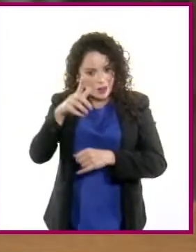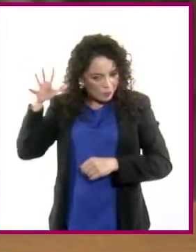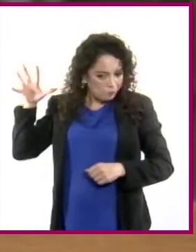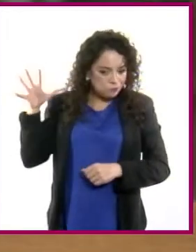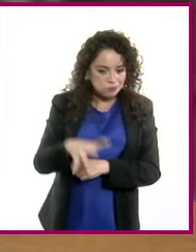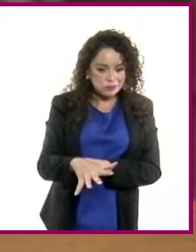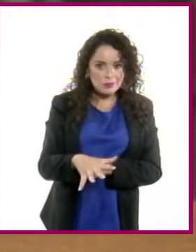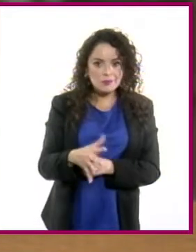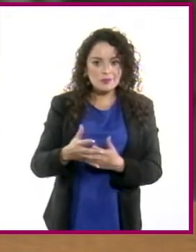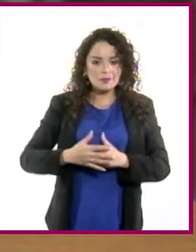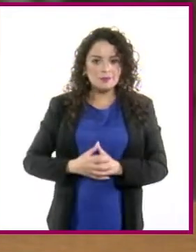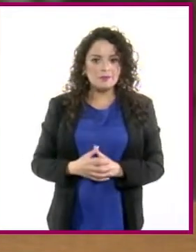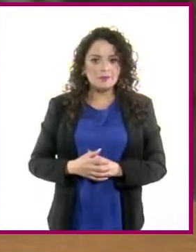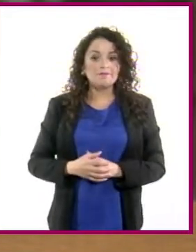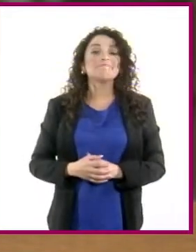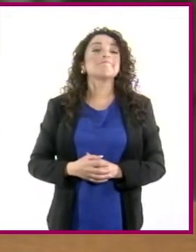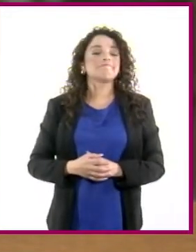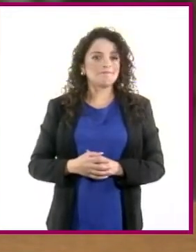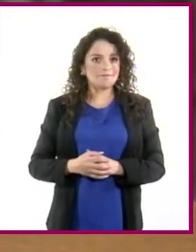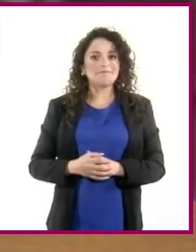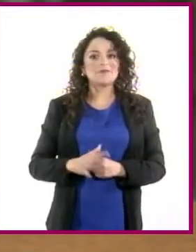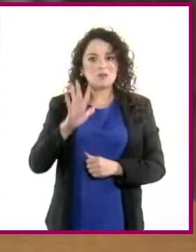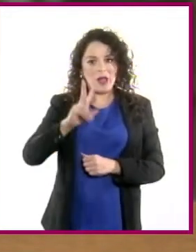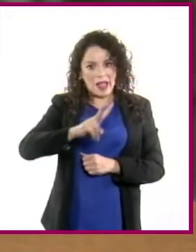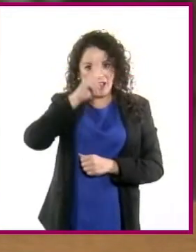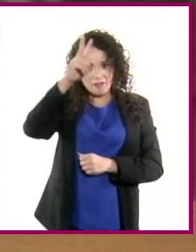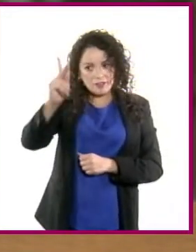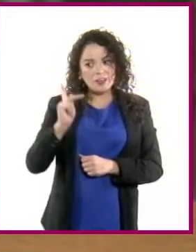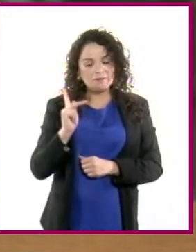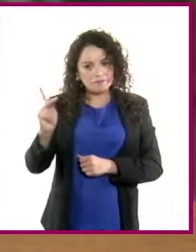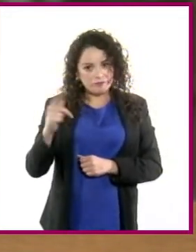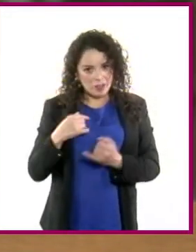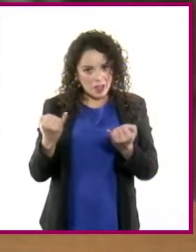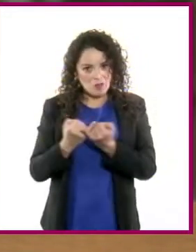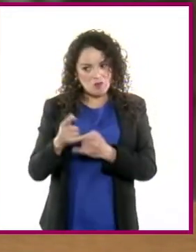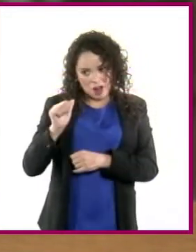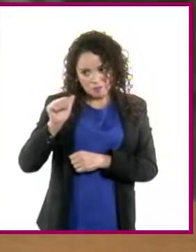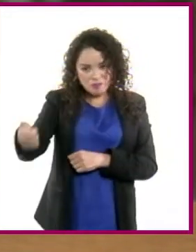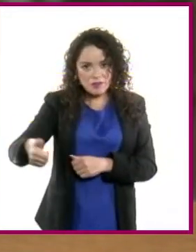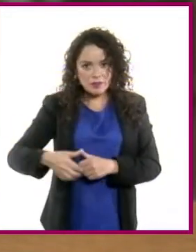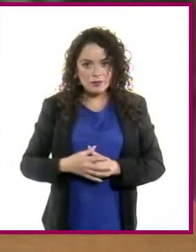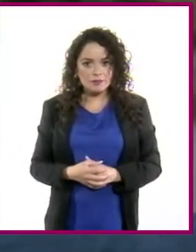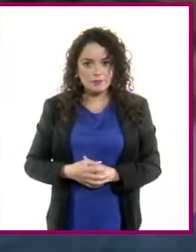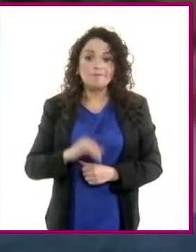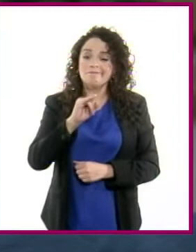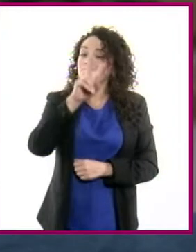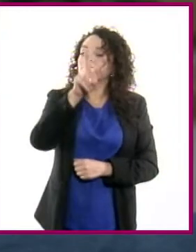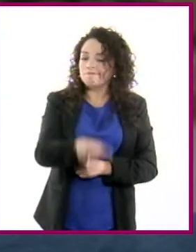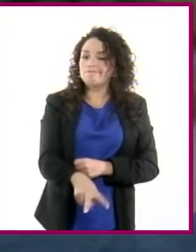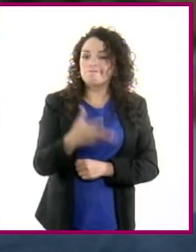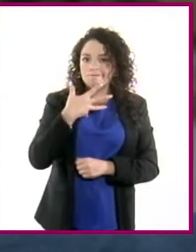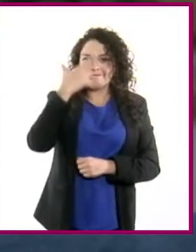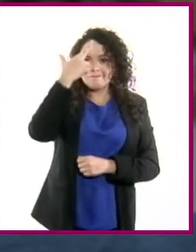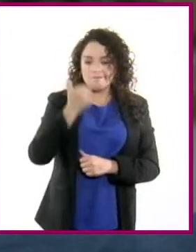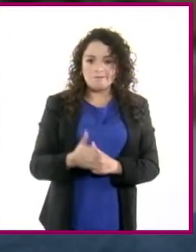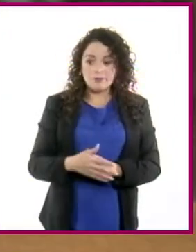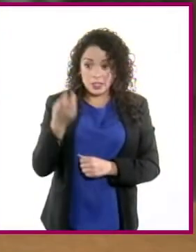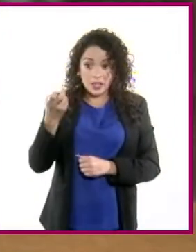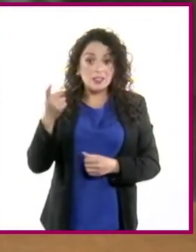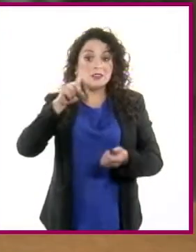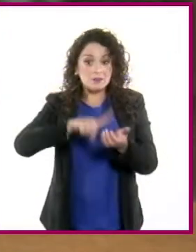mismo? Ojo por ojo. Sí, la verdad sí. Y esas son agresiones,